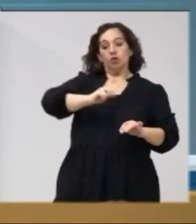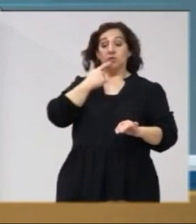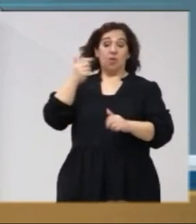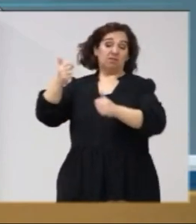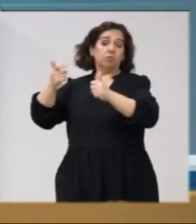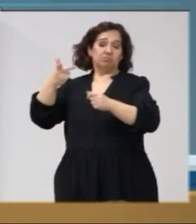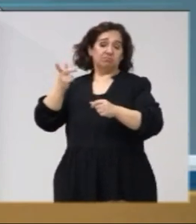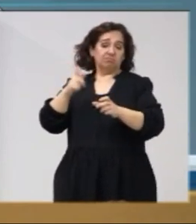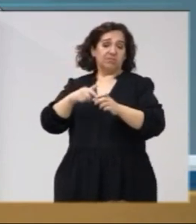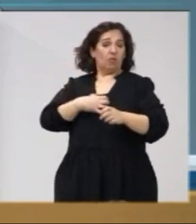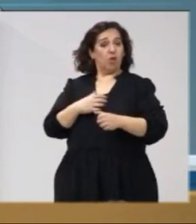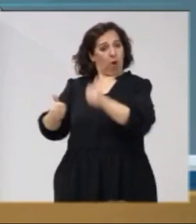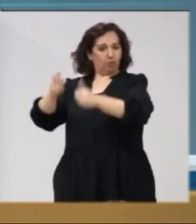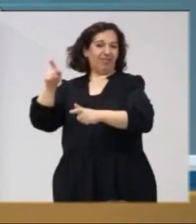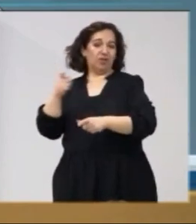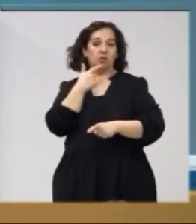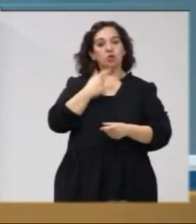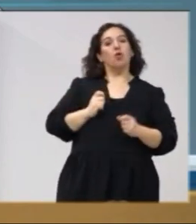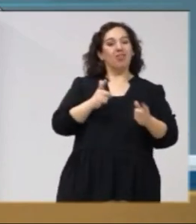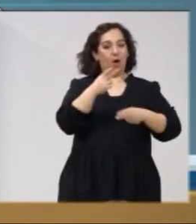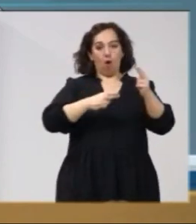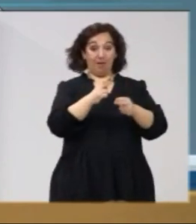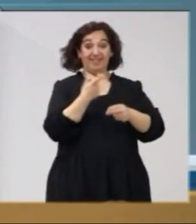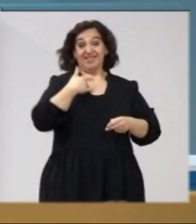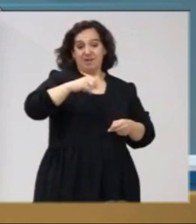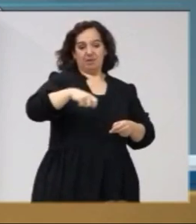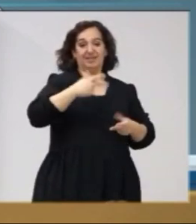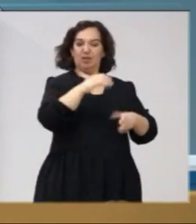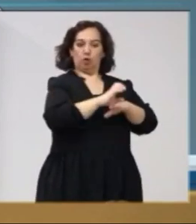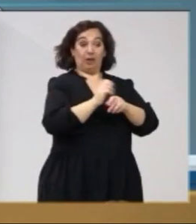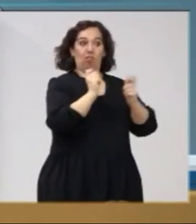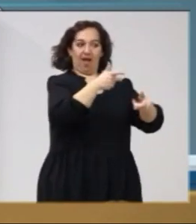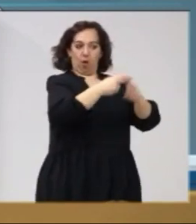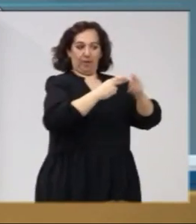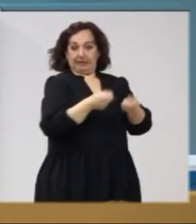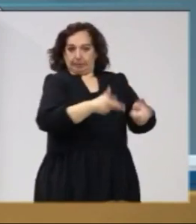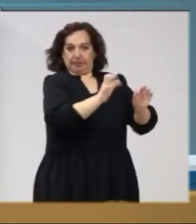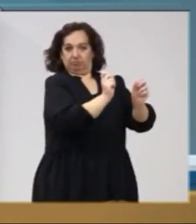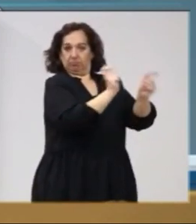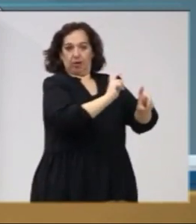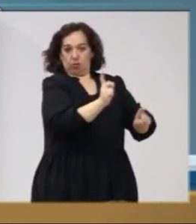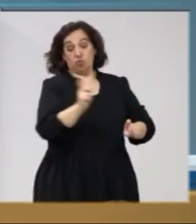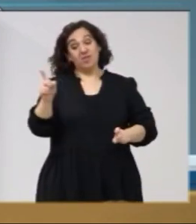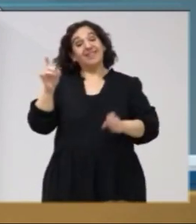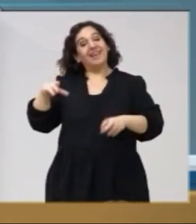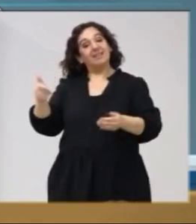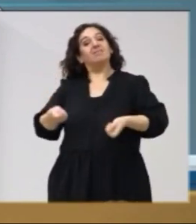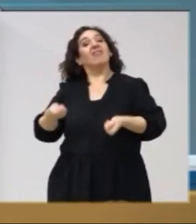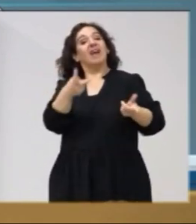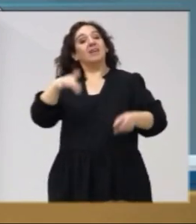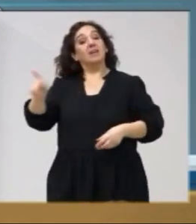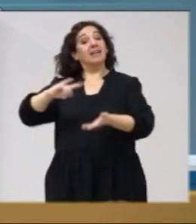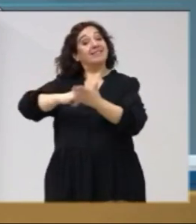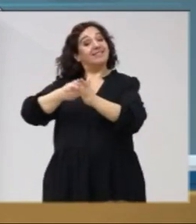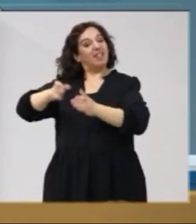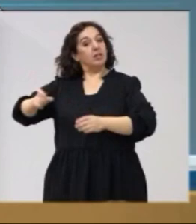obras, los presidentes ni los consejeros. Quienes adjudican las obras son los